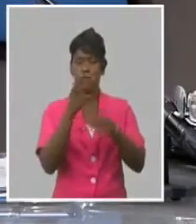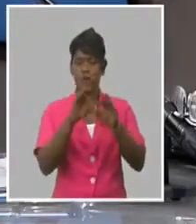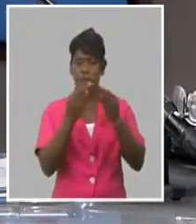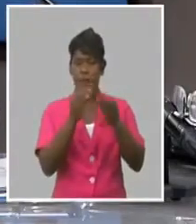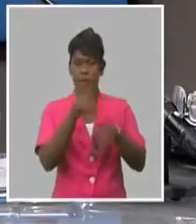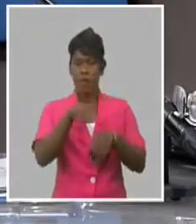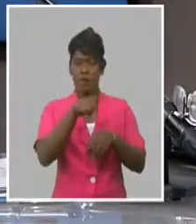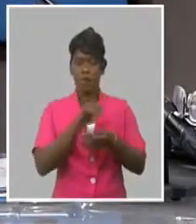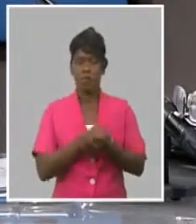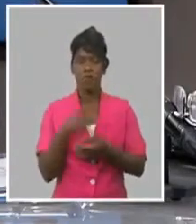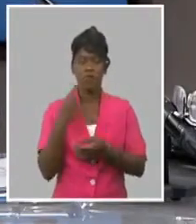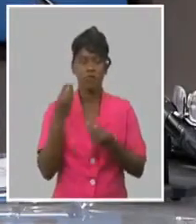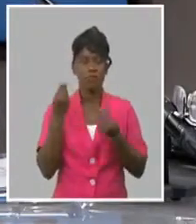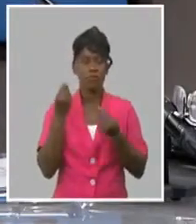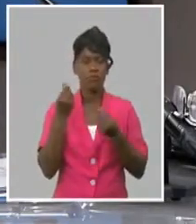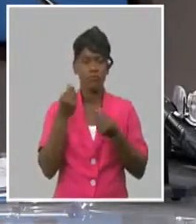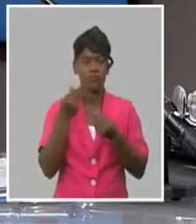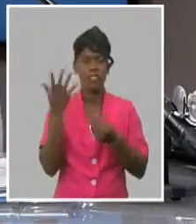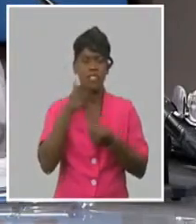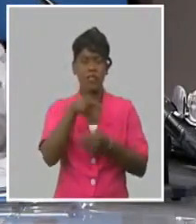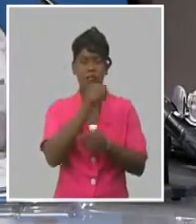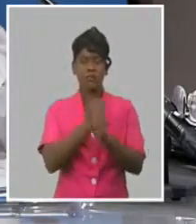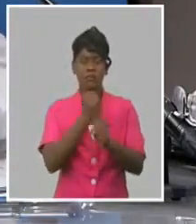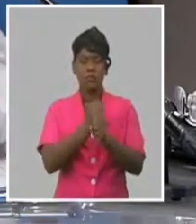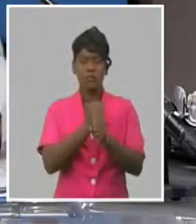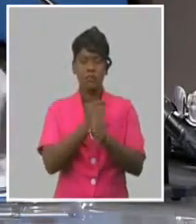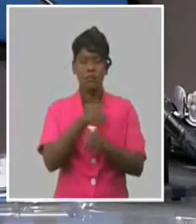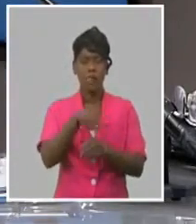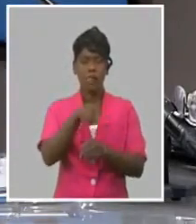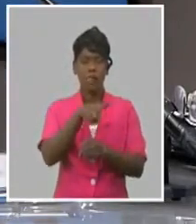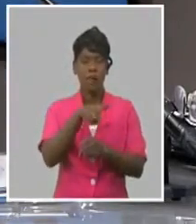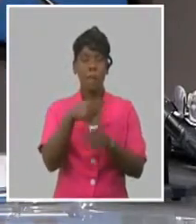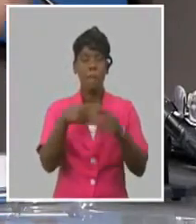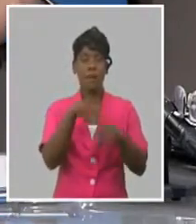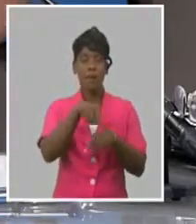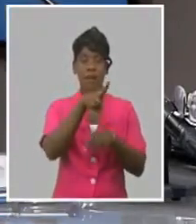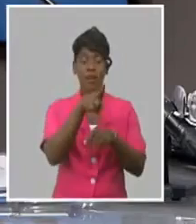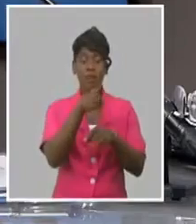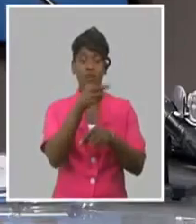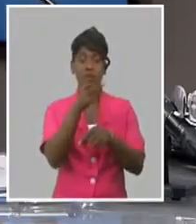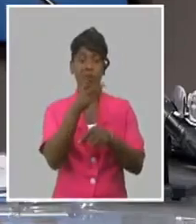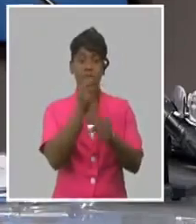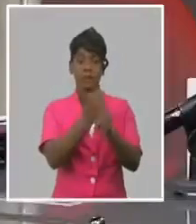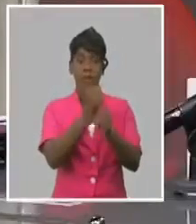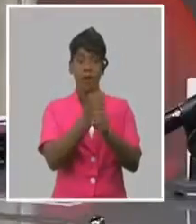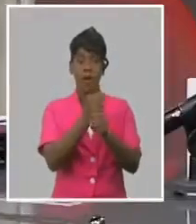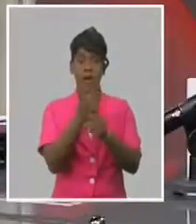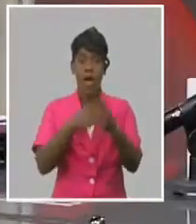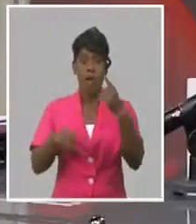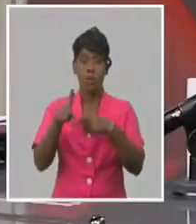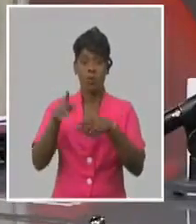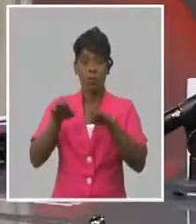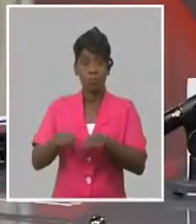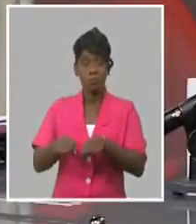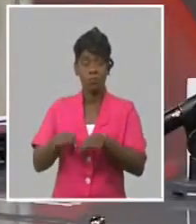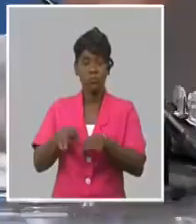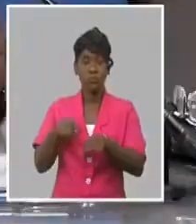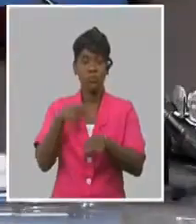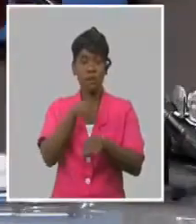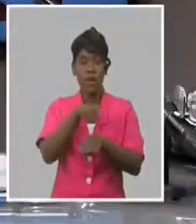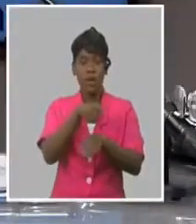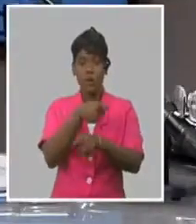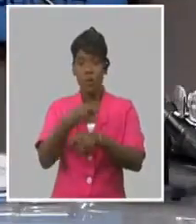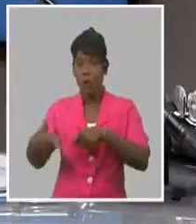mitad no puede trabajar. Entonces, sí, es la estadística de personas es muy difícil. Estadística para sacar